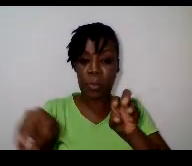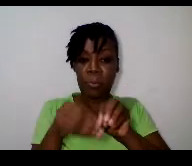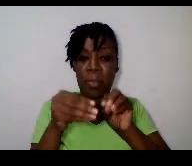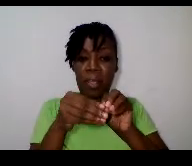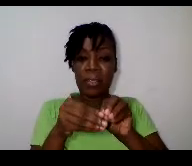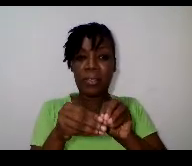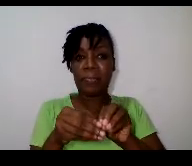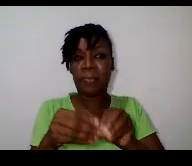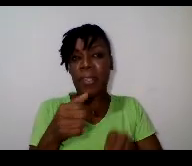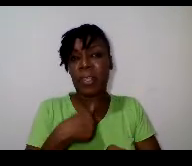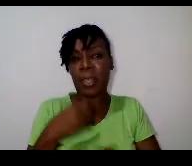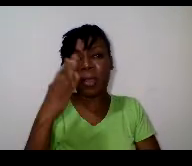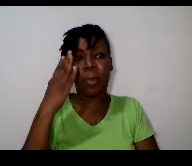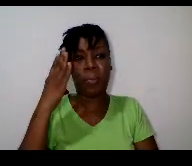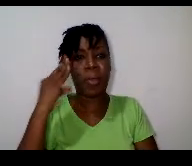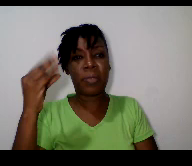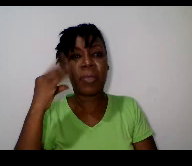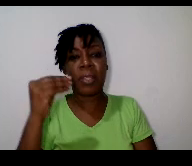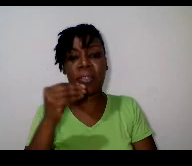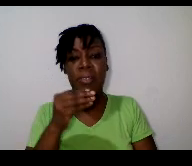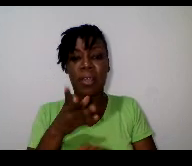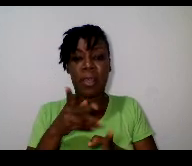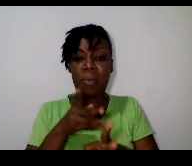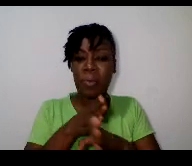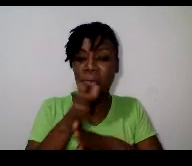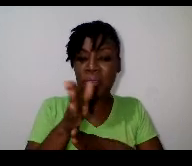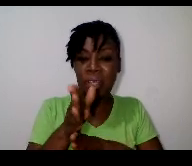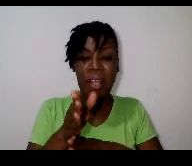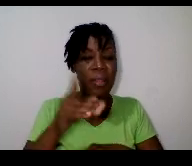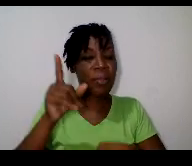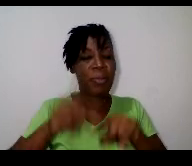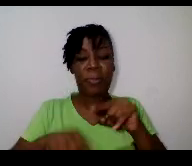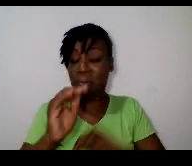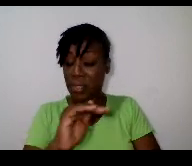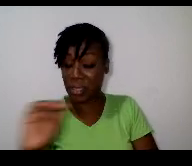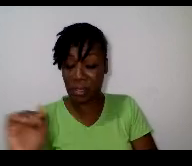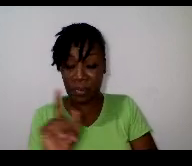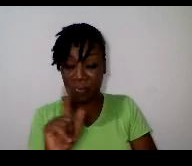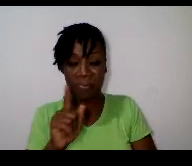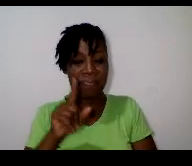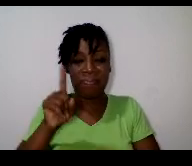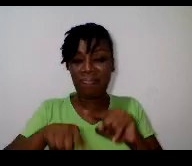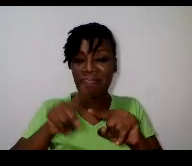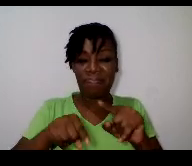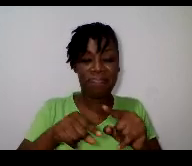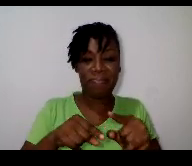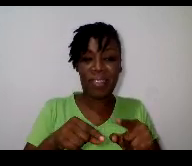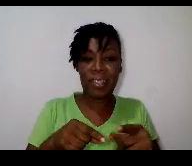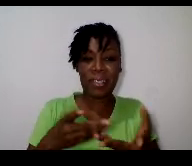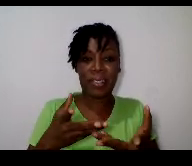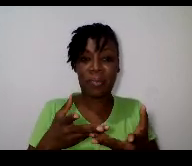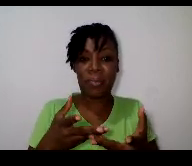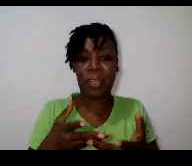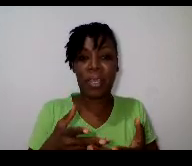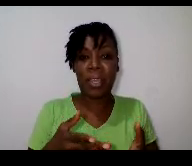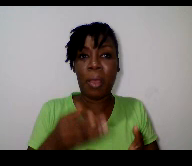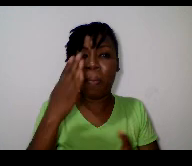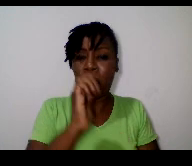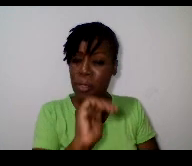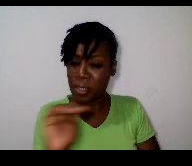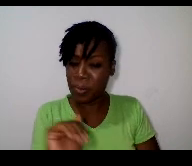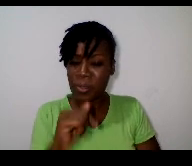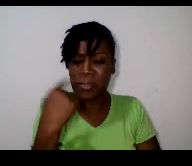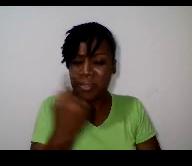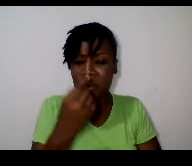profesional también, en los más chiquitos no se puede tanto porque tienen más hambre siempre. Tienen mucha hambre siempre y justamente es algo